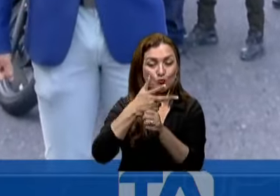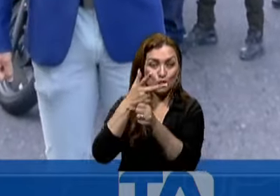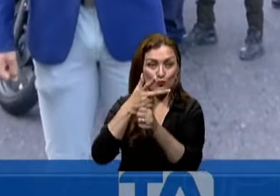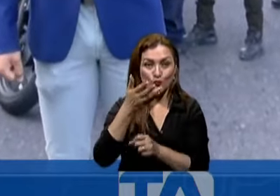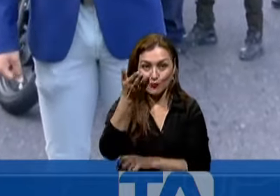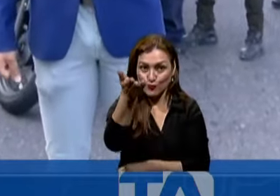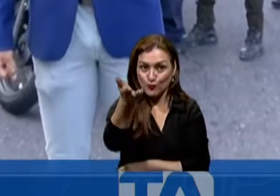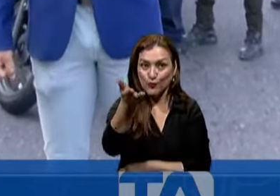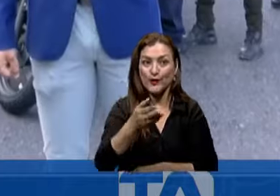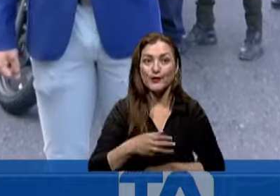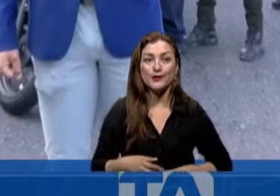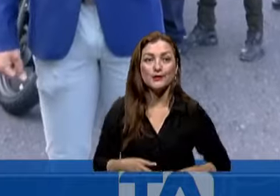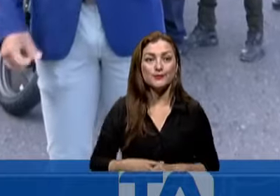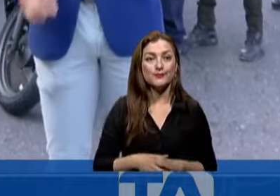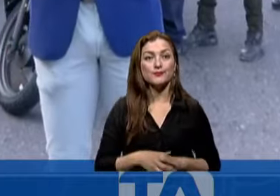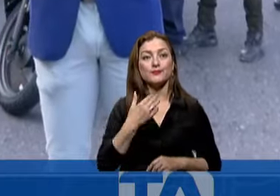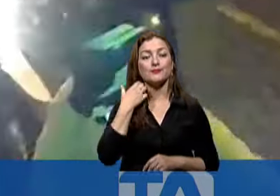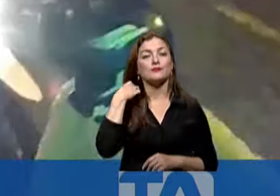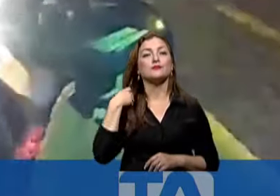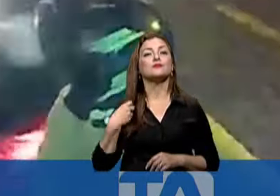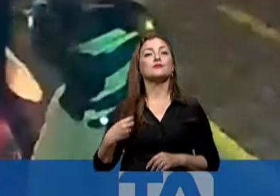reportaje les queremos mostrar más. Veamos.